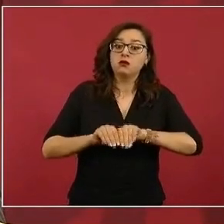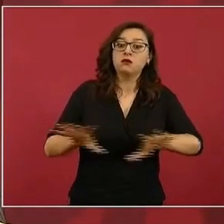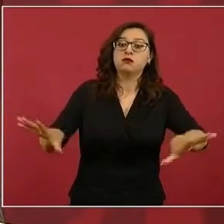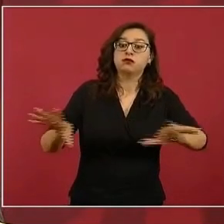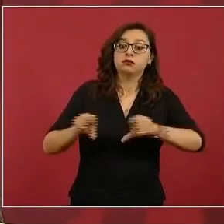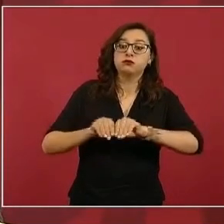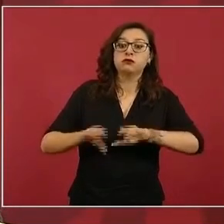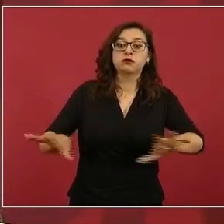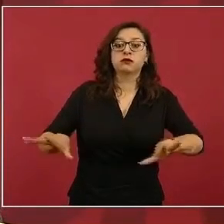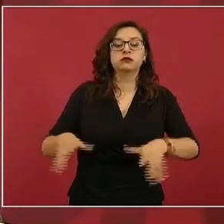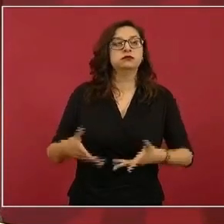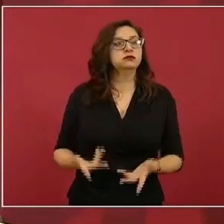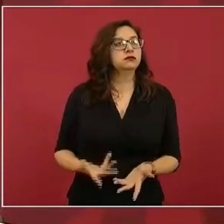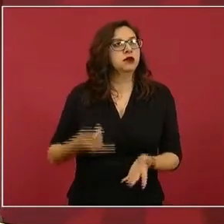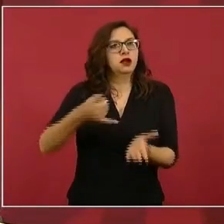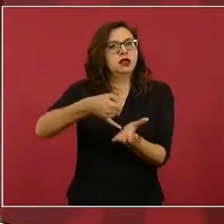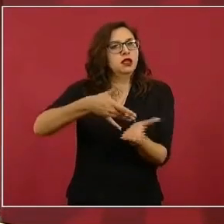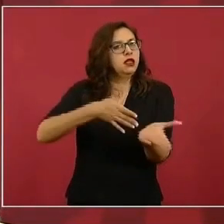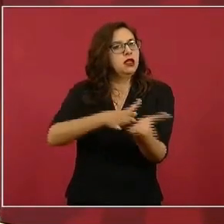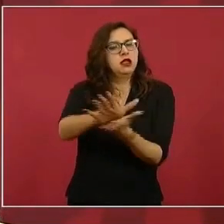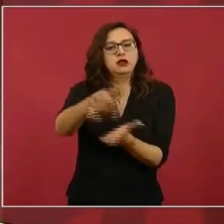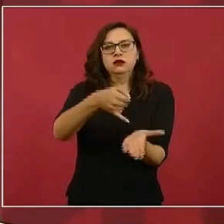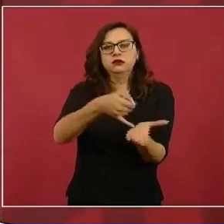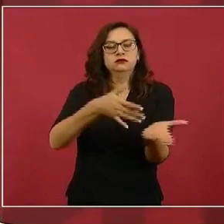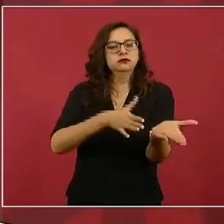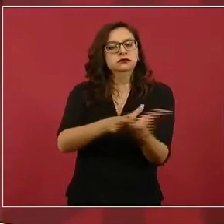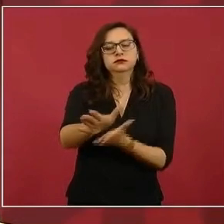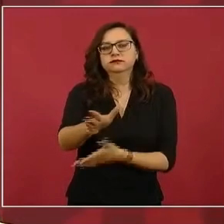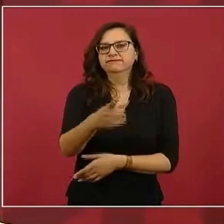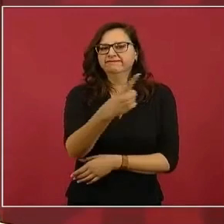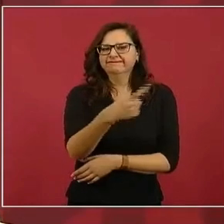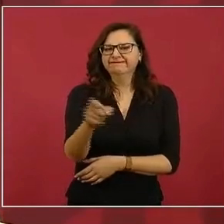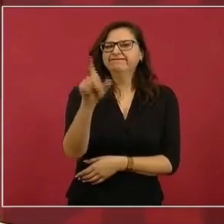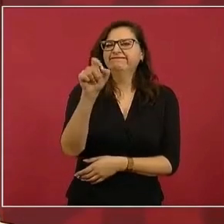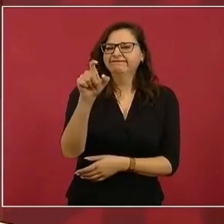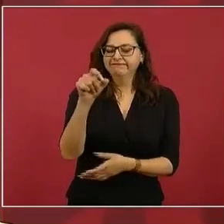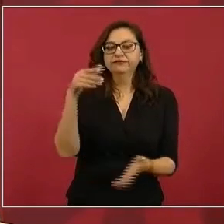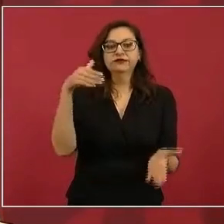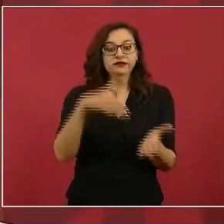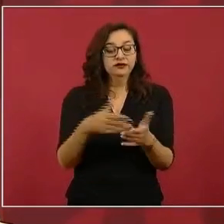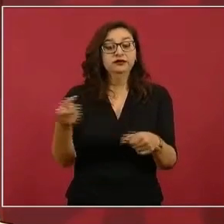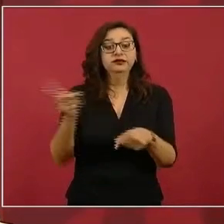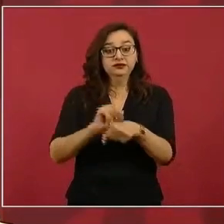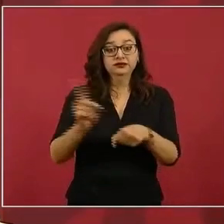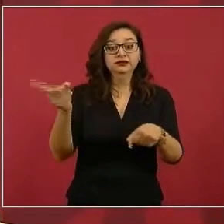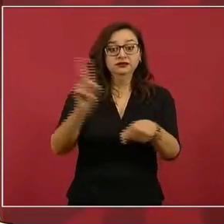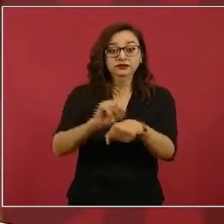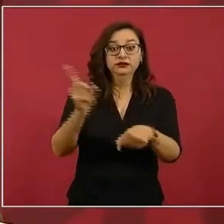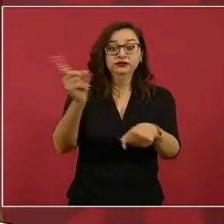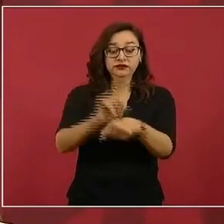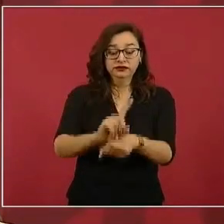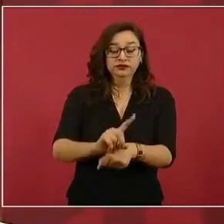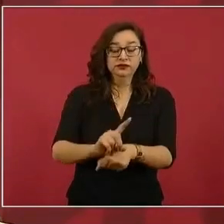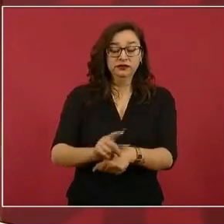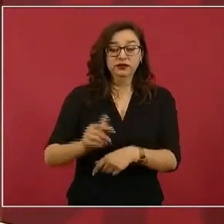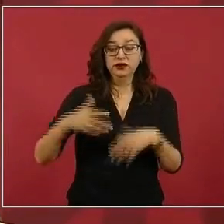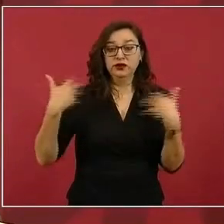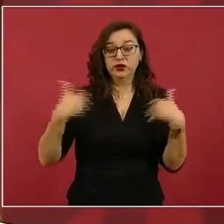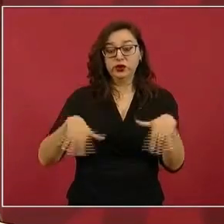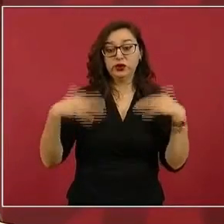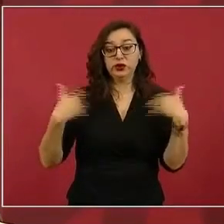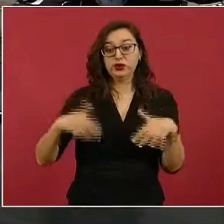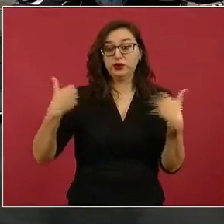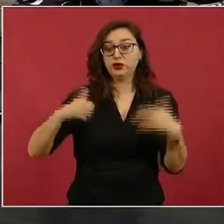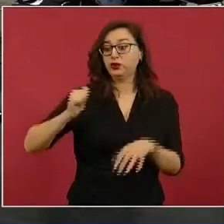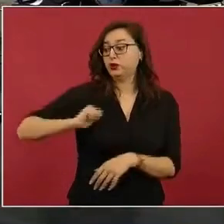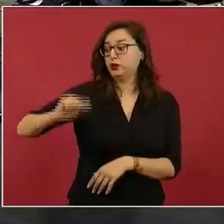que alcanzaba tirajes de 120,000 ejemplares diarios en ese entonces, cuando